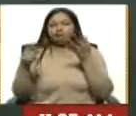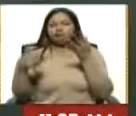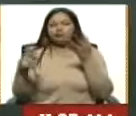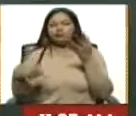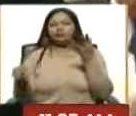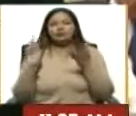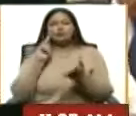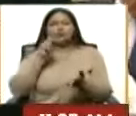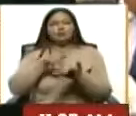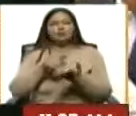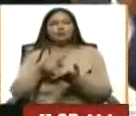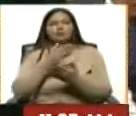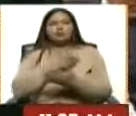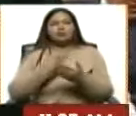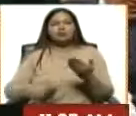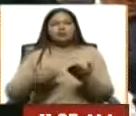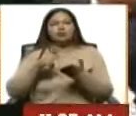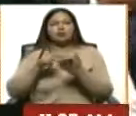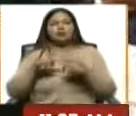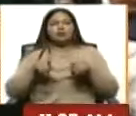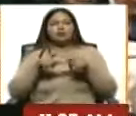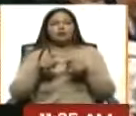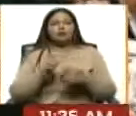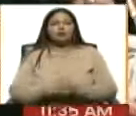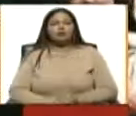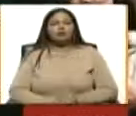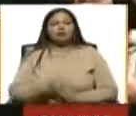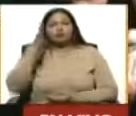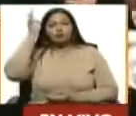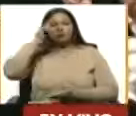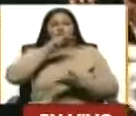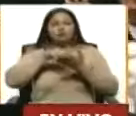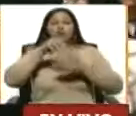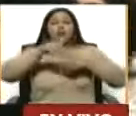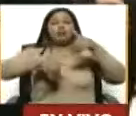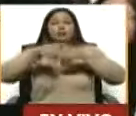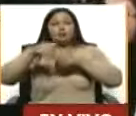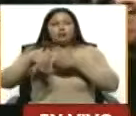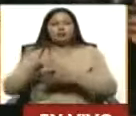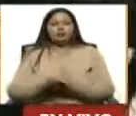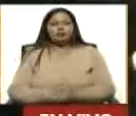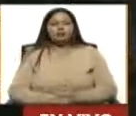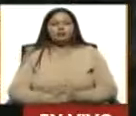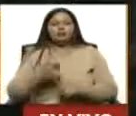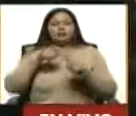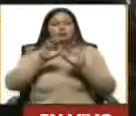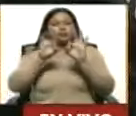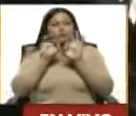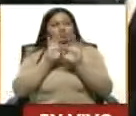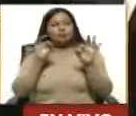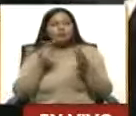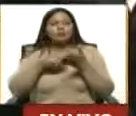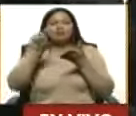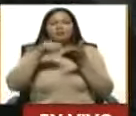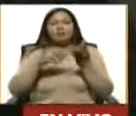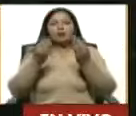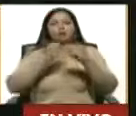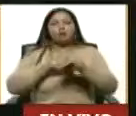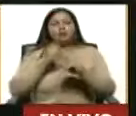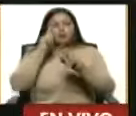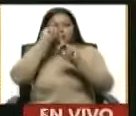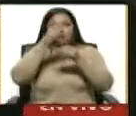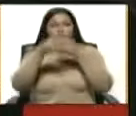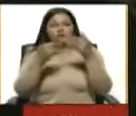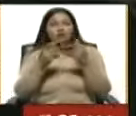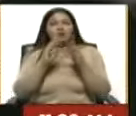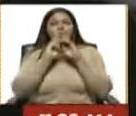distintos candidatos han llegado ya a los espacios del Consejo Nacional Electoral precisamente para firmar este acuerdo de reconocimiento